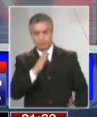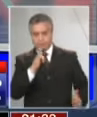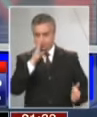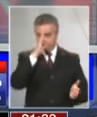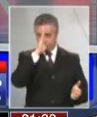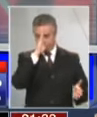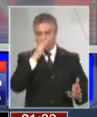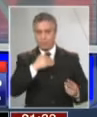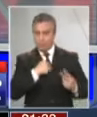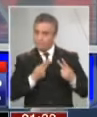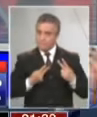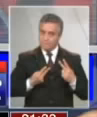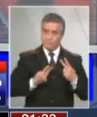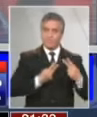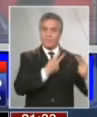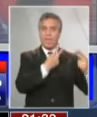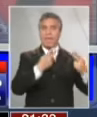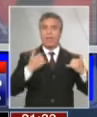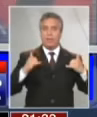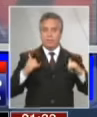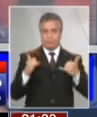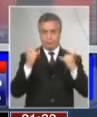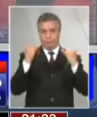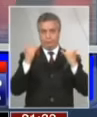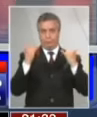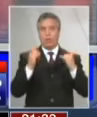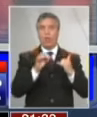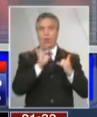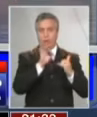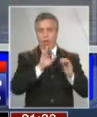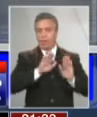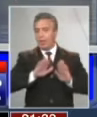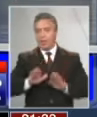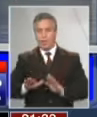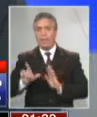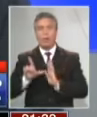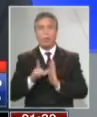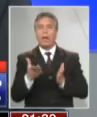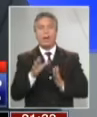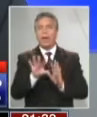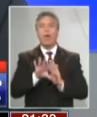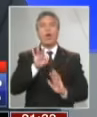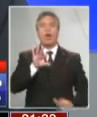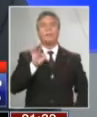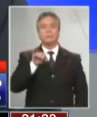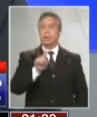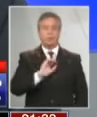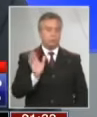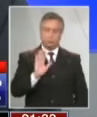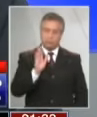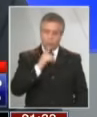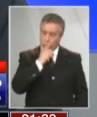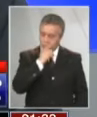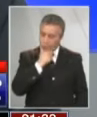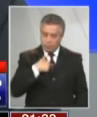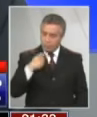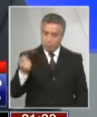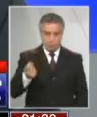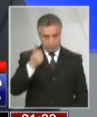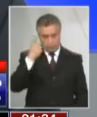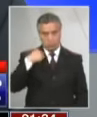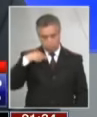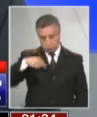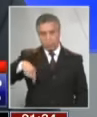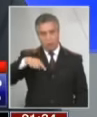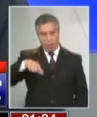un viaje recreacional o quedarse en su zona, ¿qué hubiera optado? No, no hay ninguna duda. El primer deber, creo yo, nuestro es estar